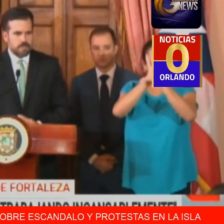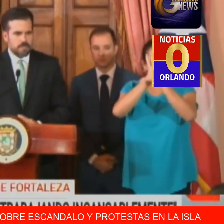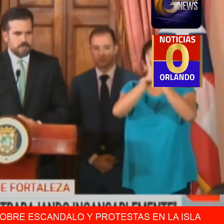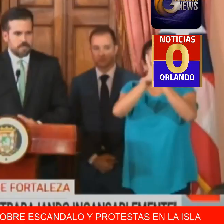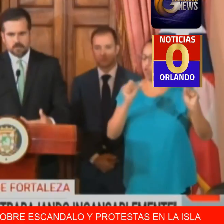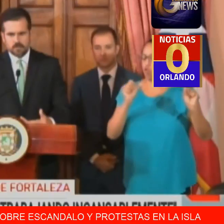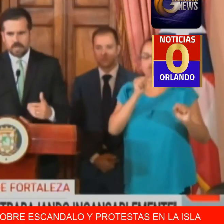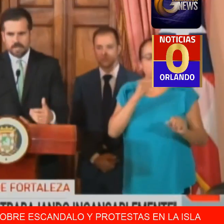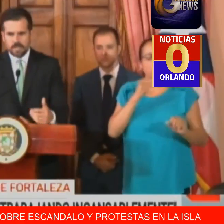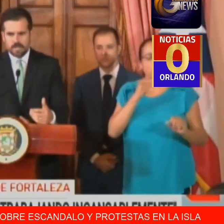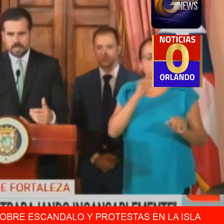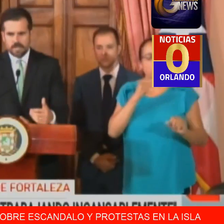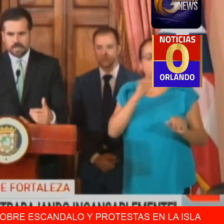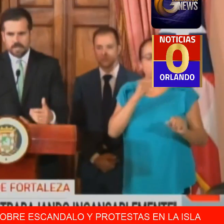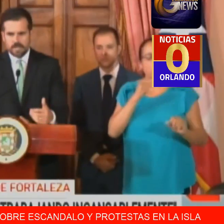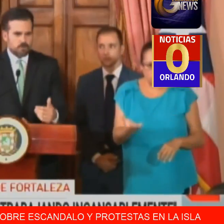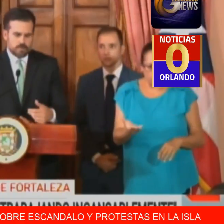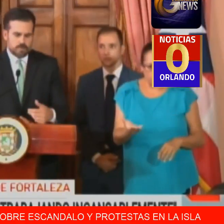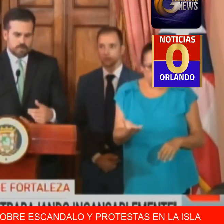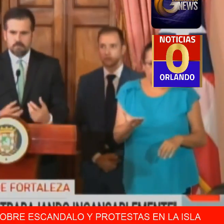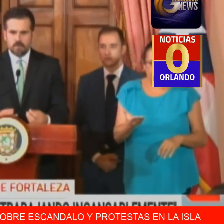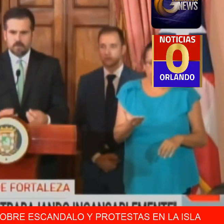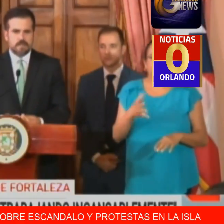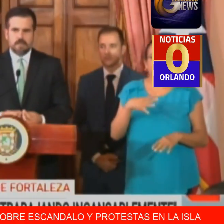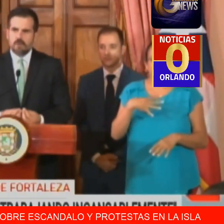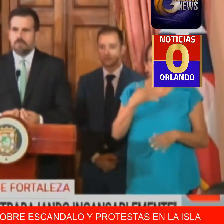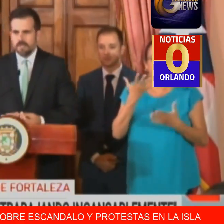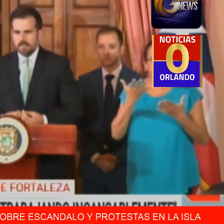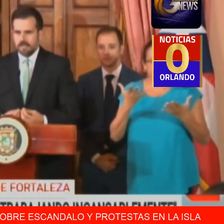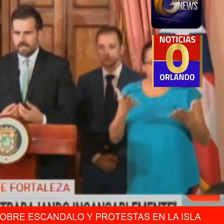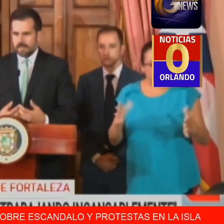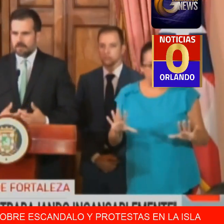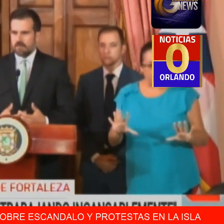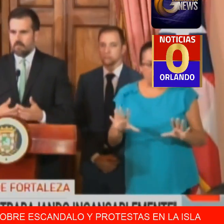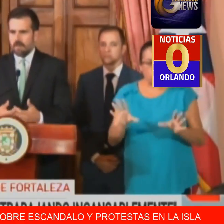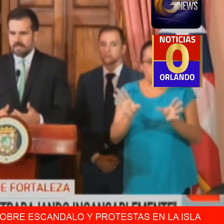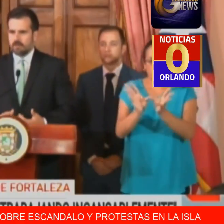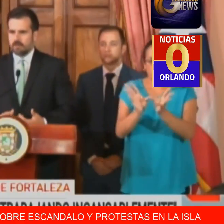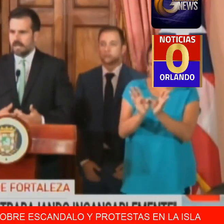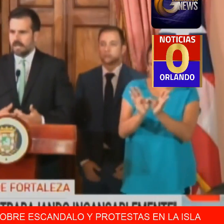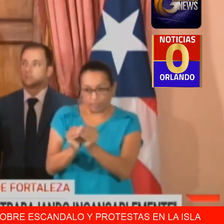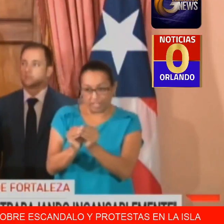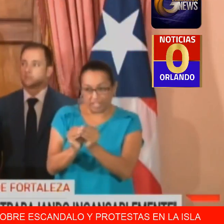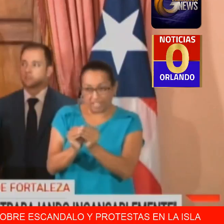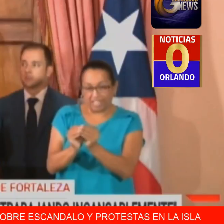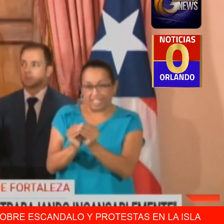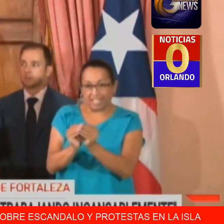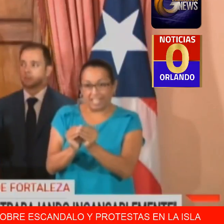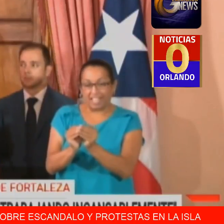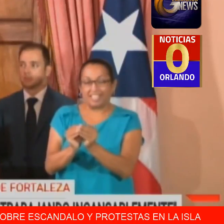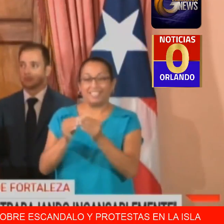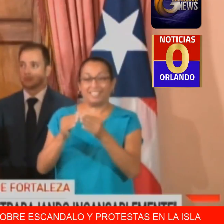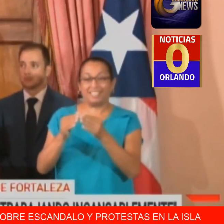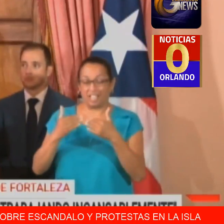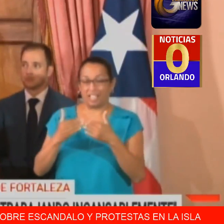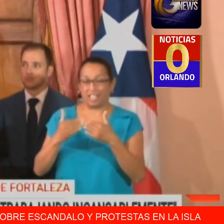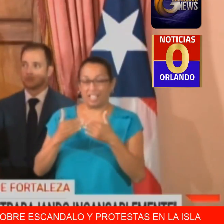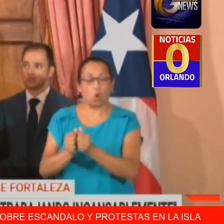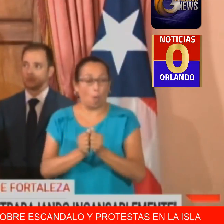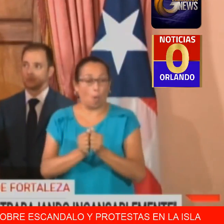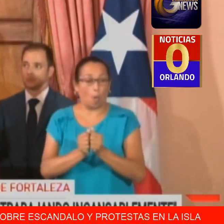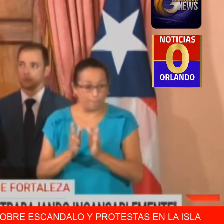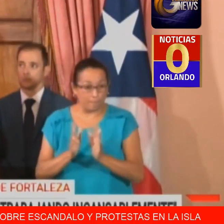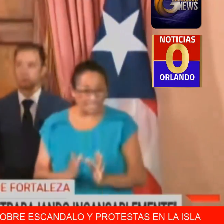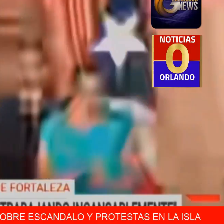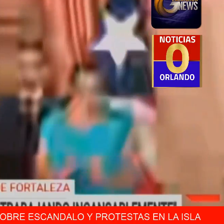eso. Y de hecho salieron de un caucus. Es importante, de nuevo, compañeros, tener la data,